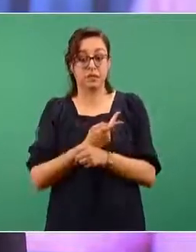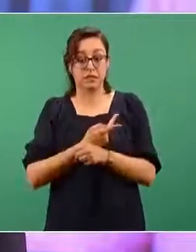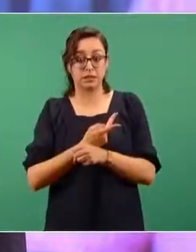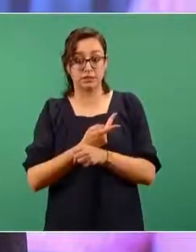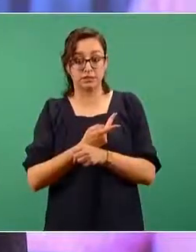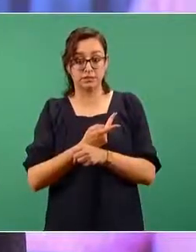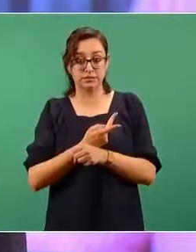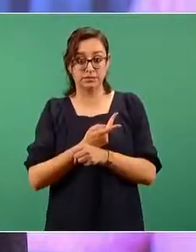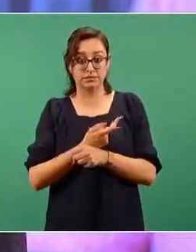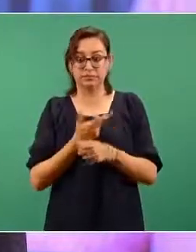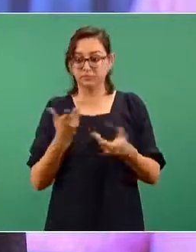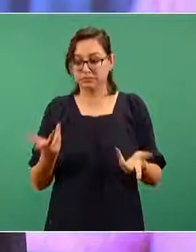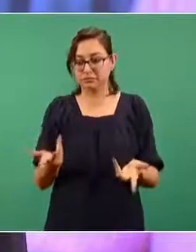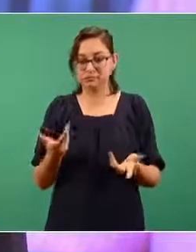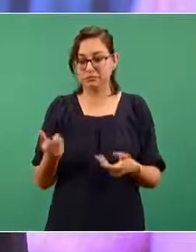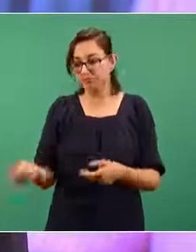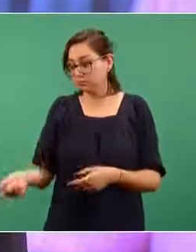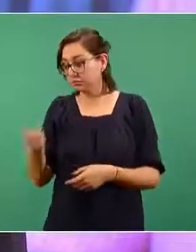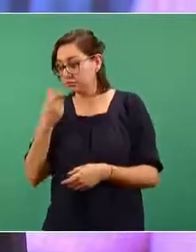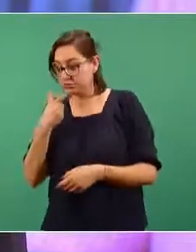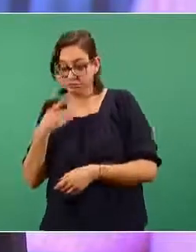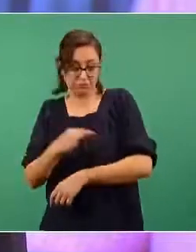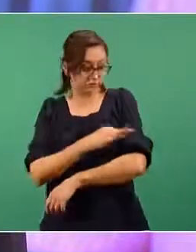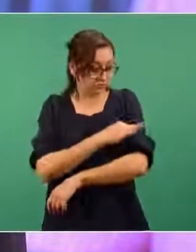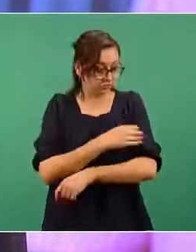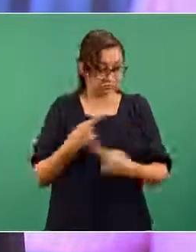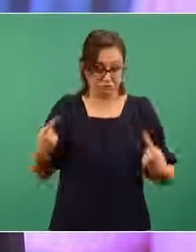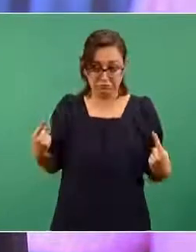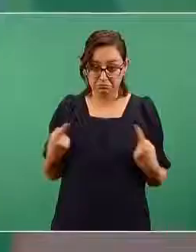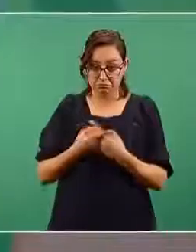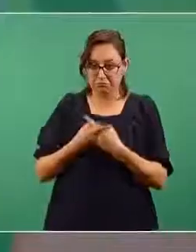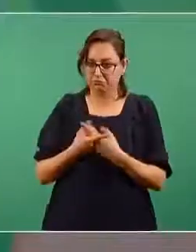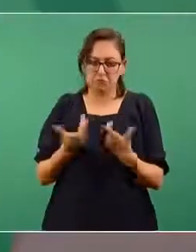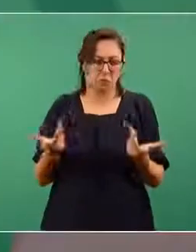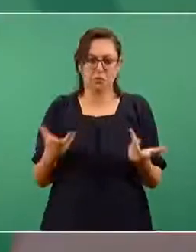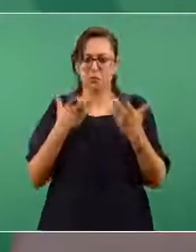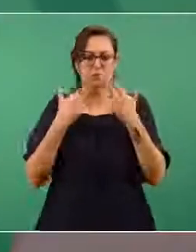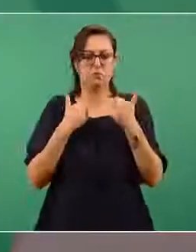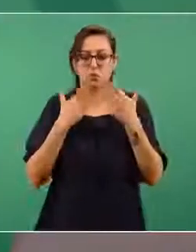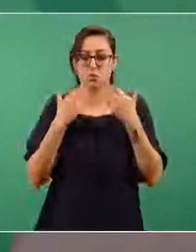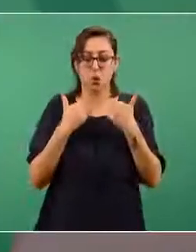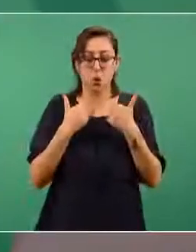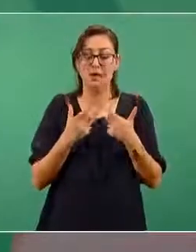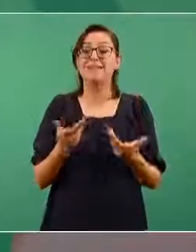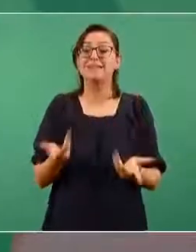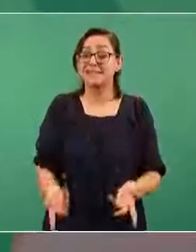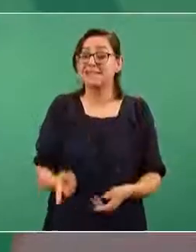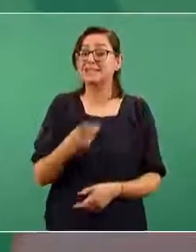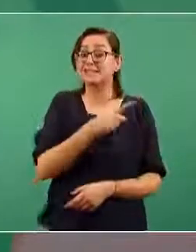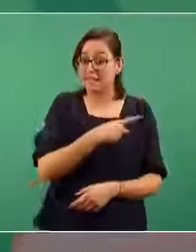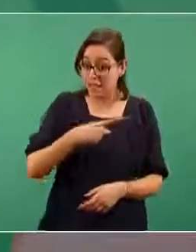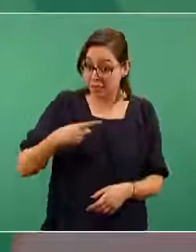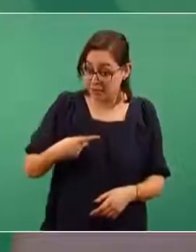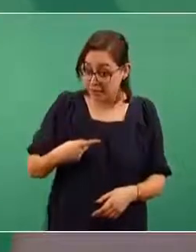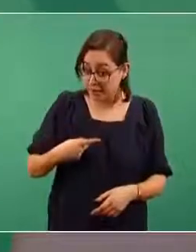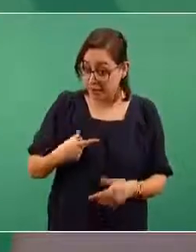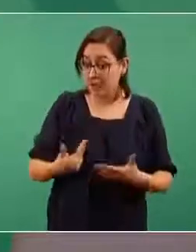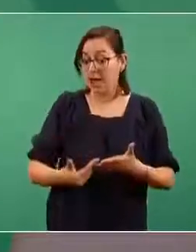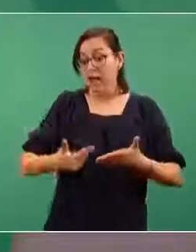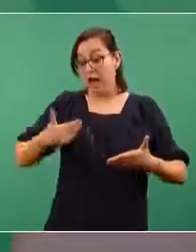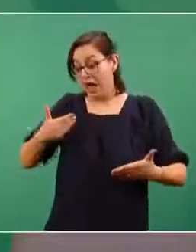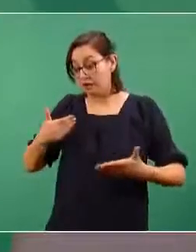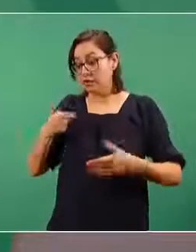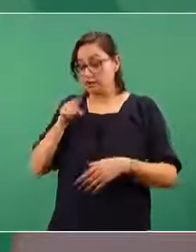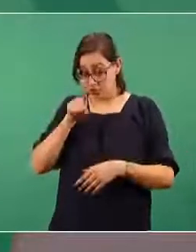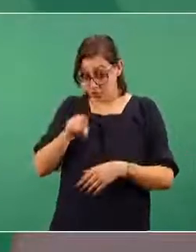haber con medicamentos que se toman tampoco existe. De hecho, es una indicación para que se vacunen, que